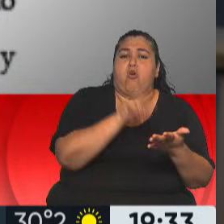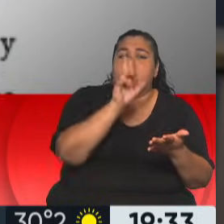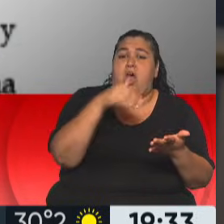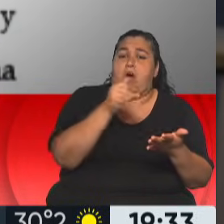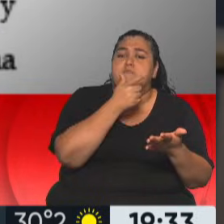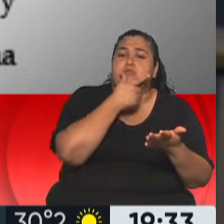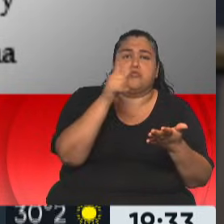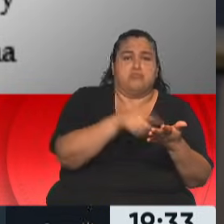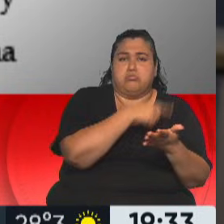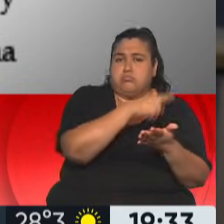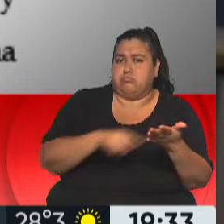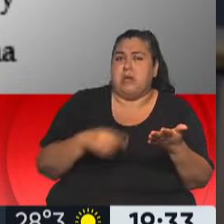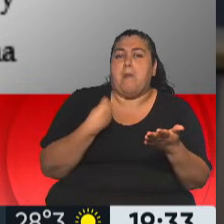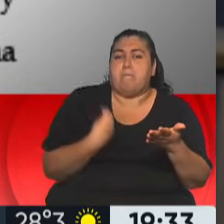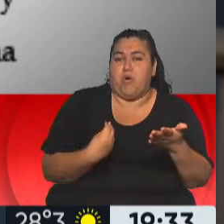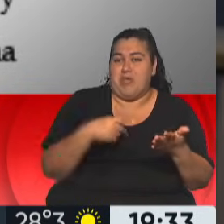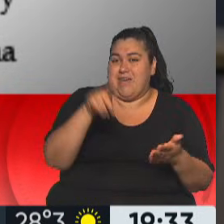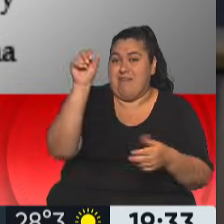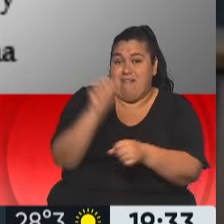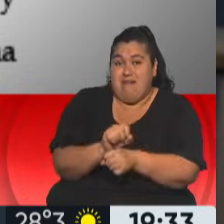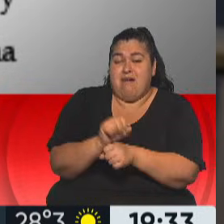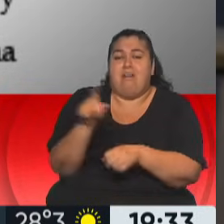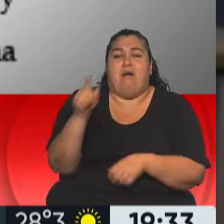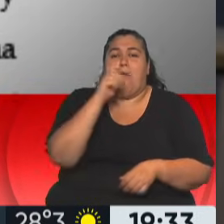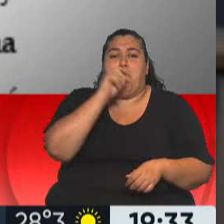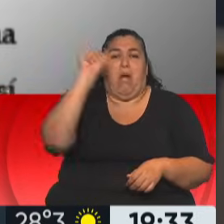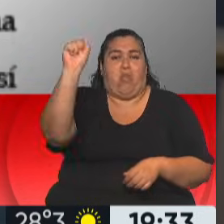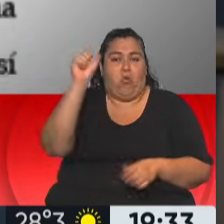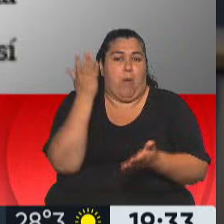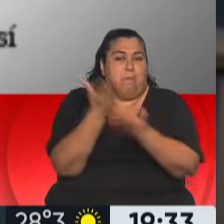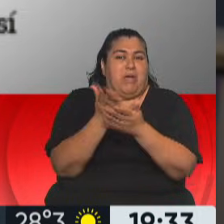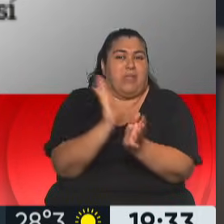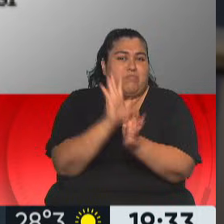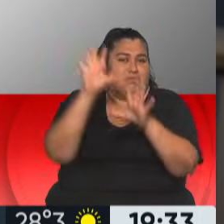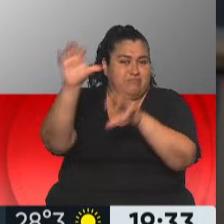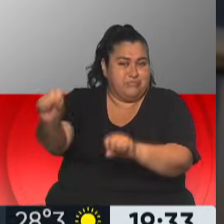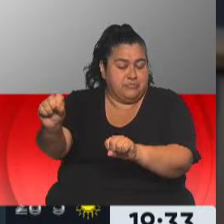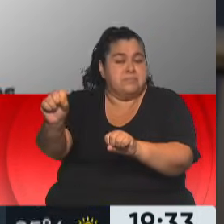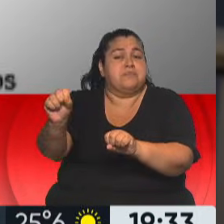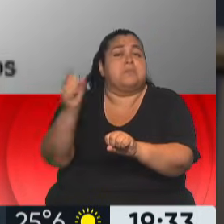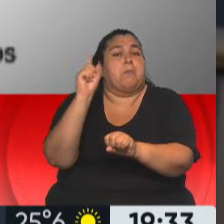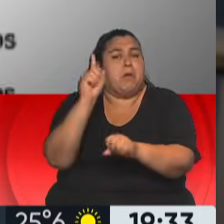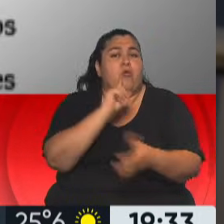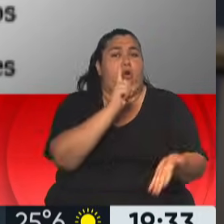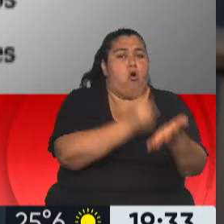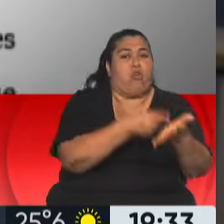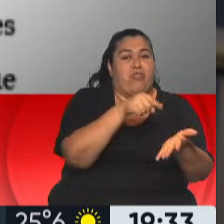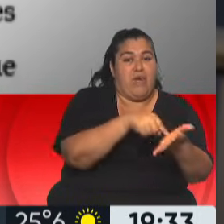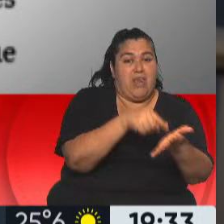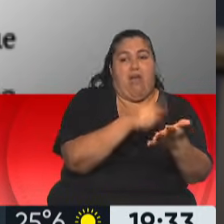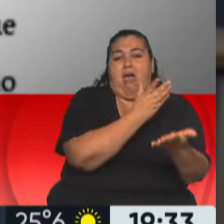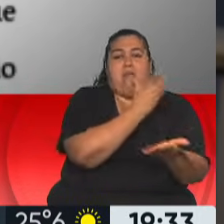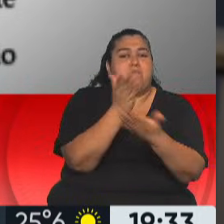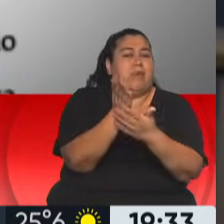había rechazado detener a Nicolás Maduro y pedir su captura, por supuesto, y ordena la captura